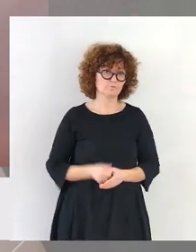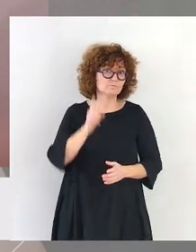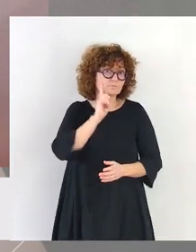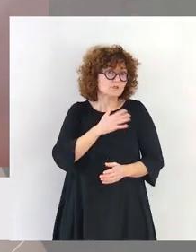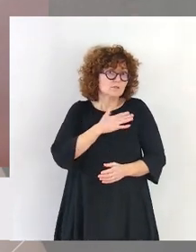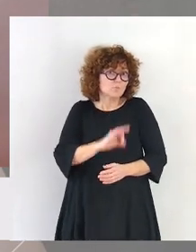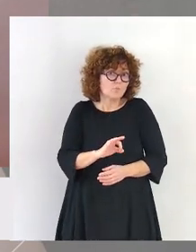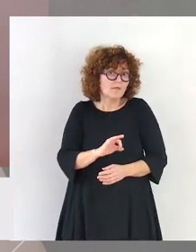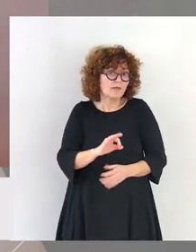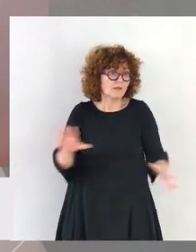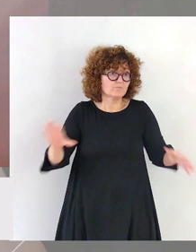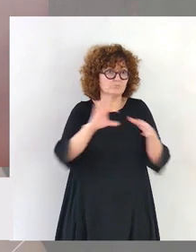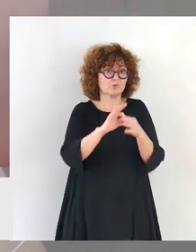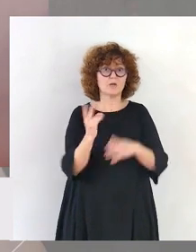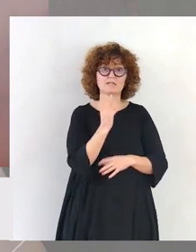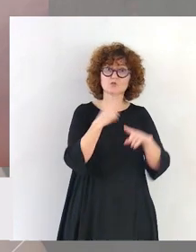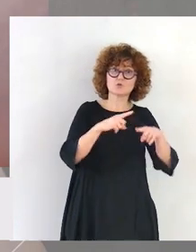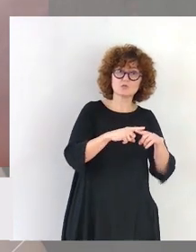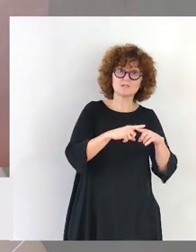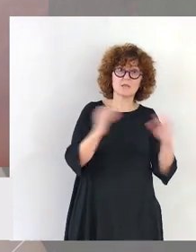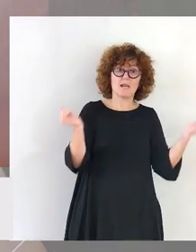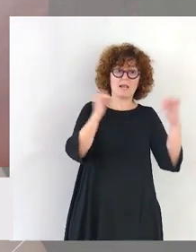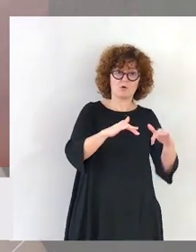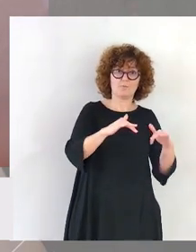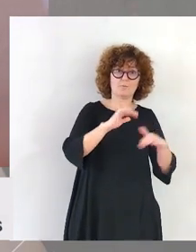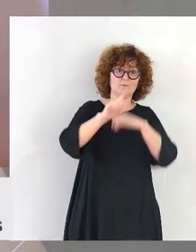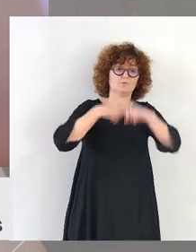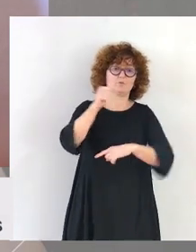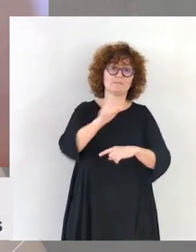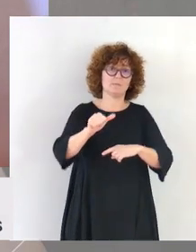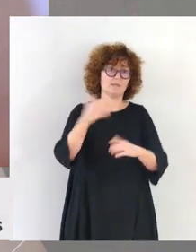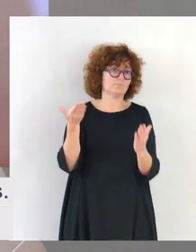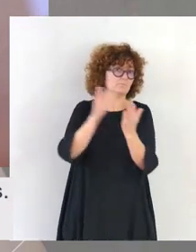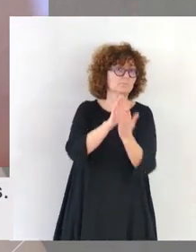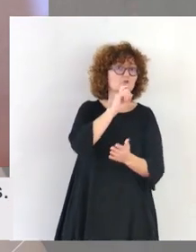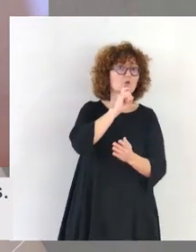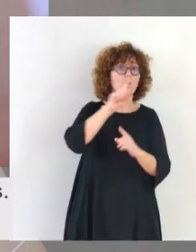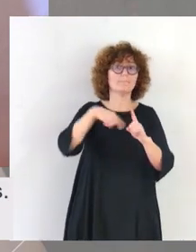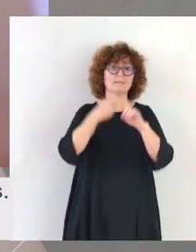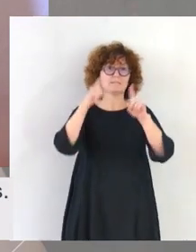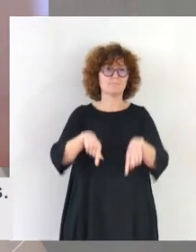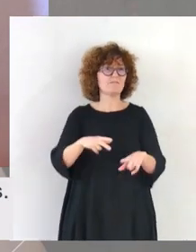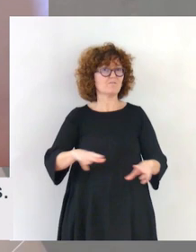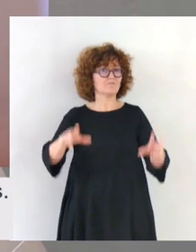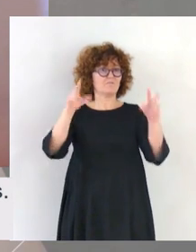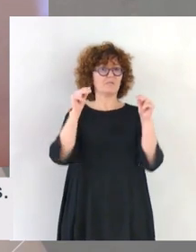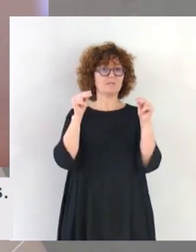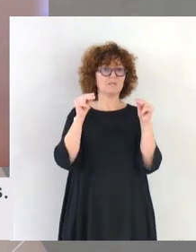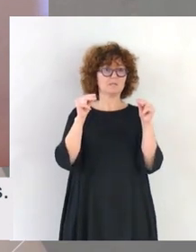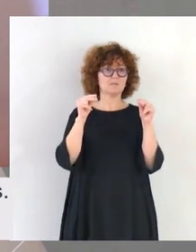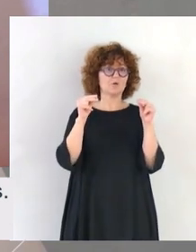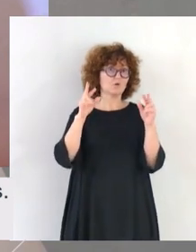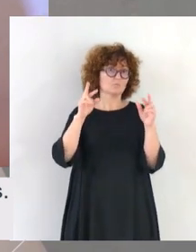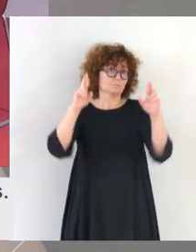se pueden ligar las dos cosas de la cop de la semana que viene Cómo se afronta y y por terminar también un poco con ese optimismo y